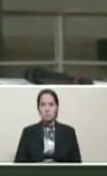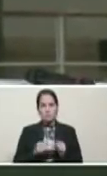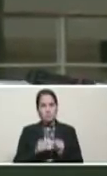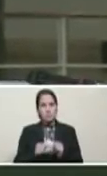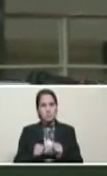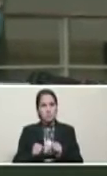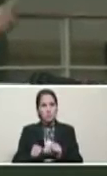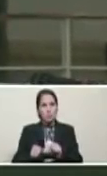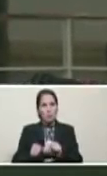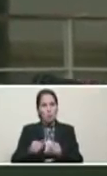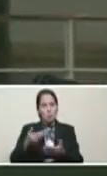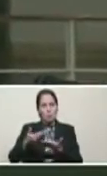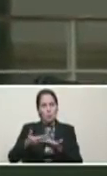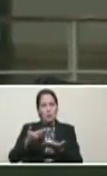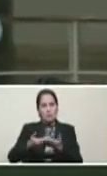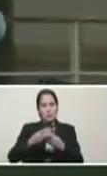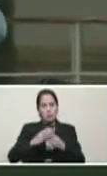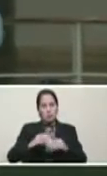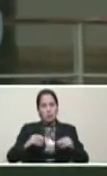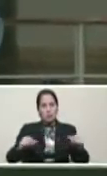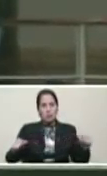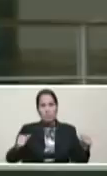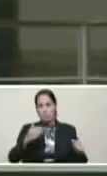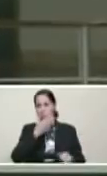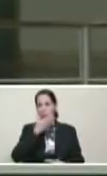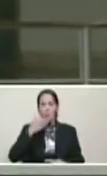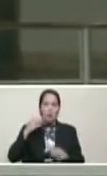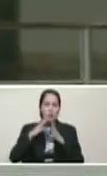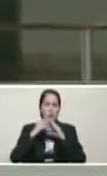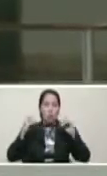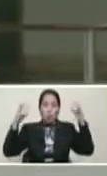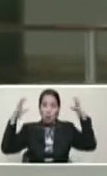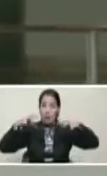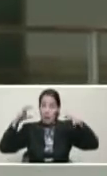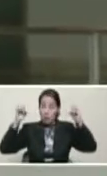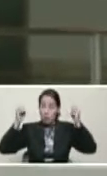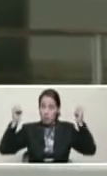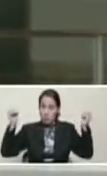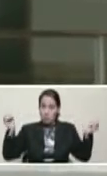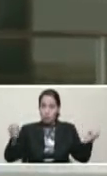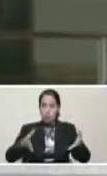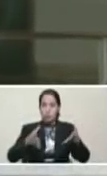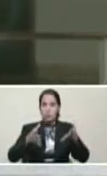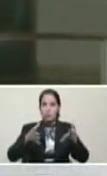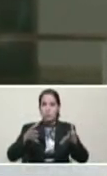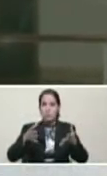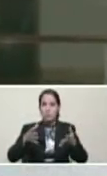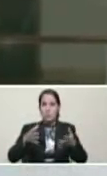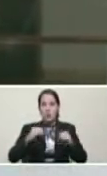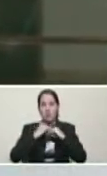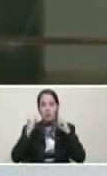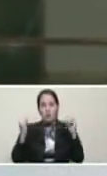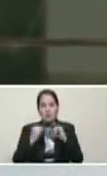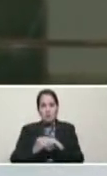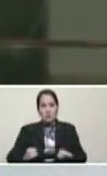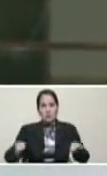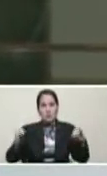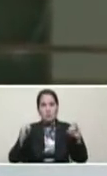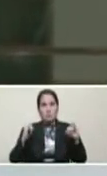humedeciendo la tierra mejorándolo todo la lluvia trae bendiciones trae felicidad trae